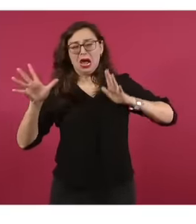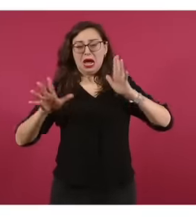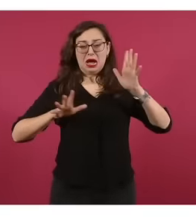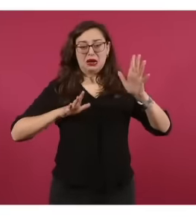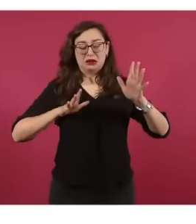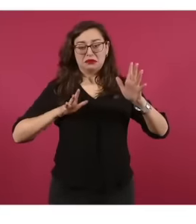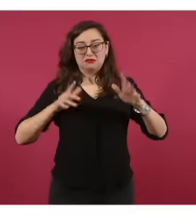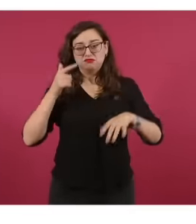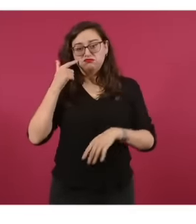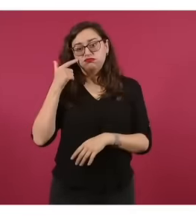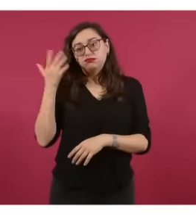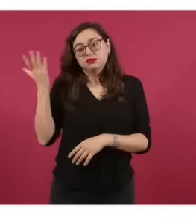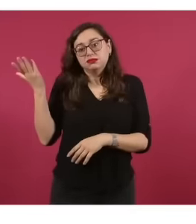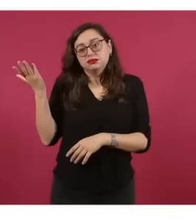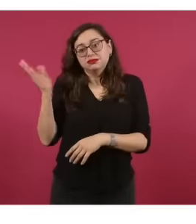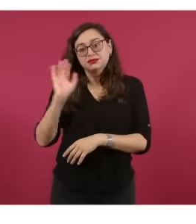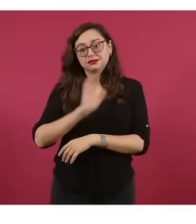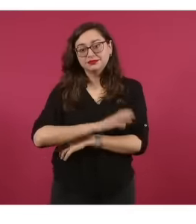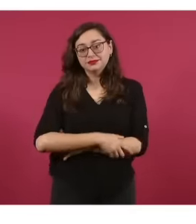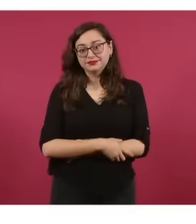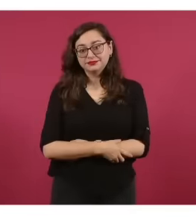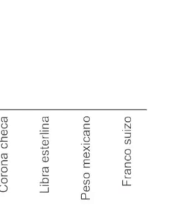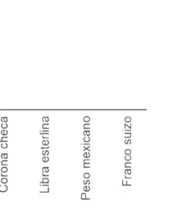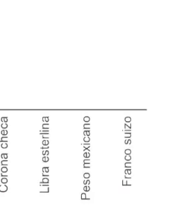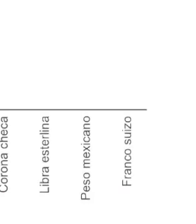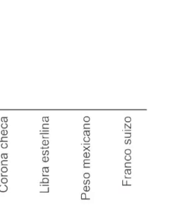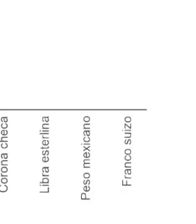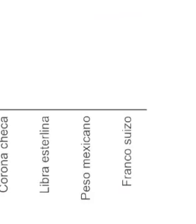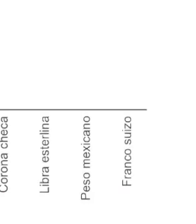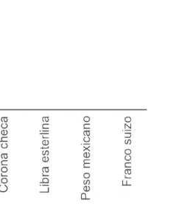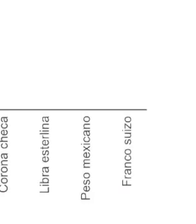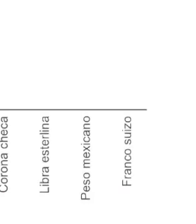Pues resulta que nosotros, el peso